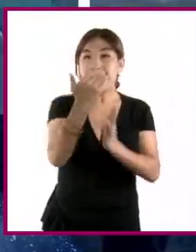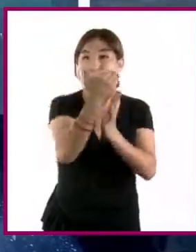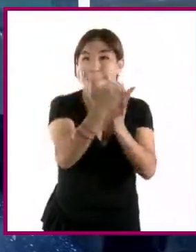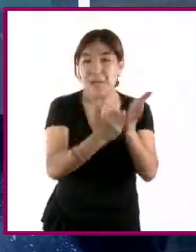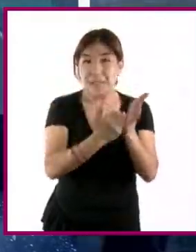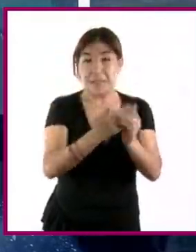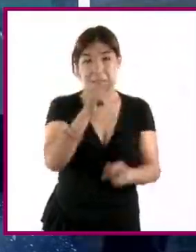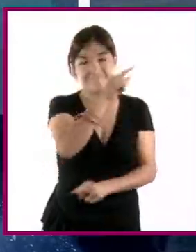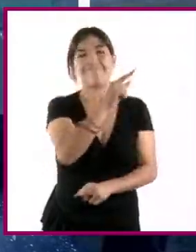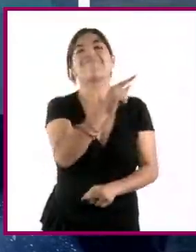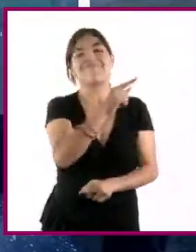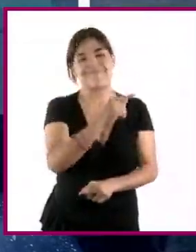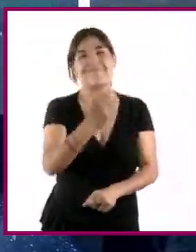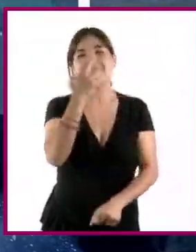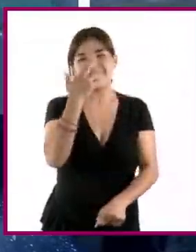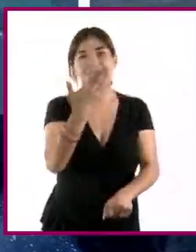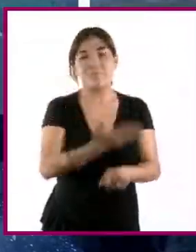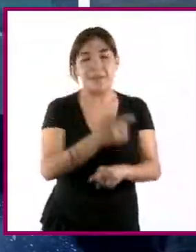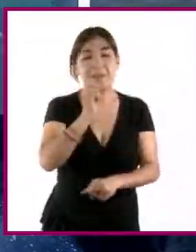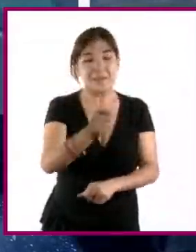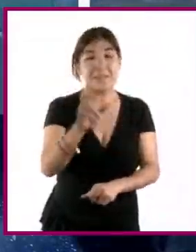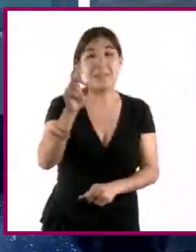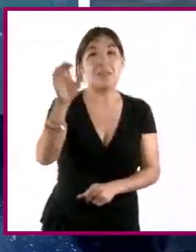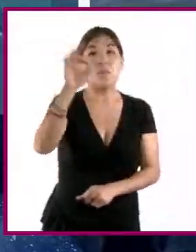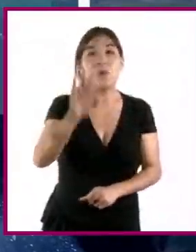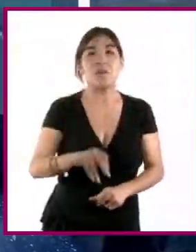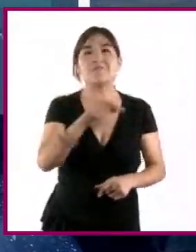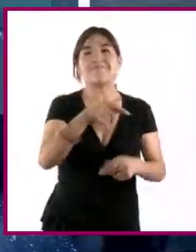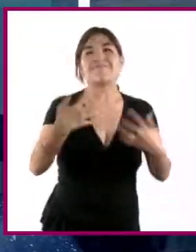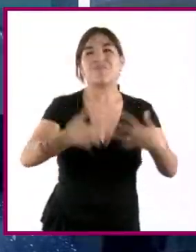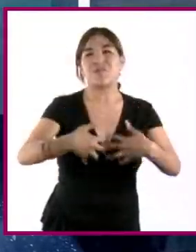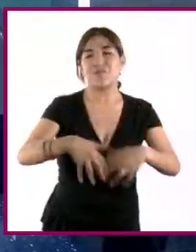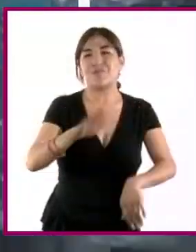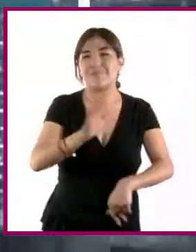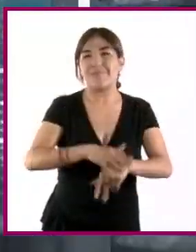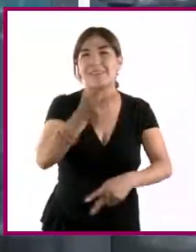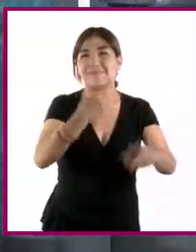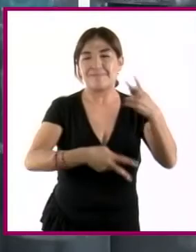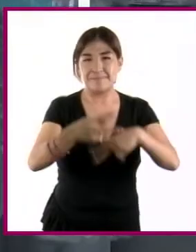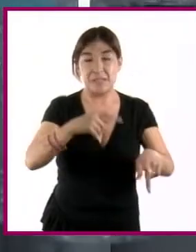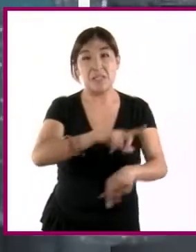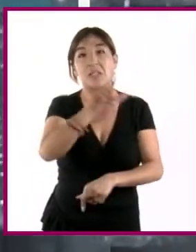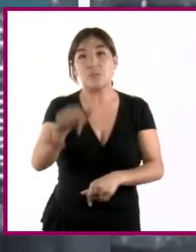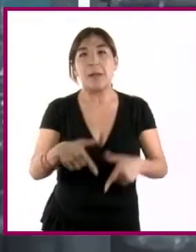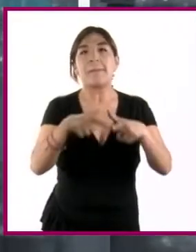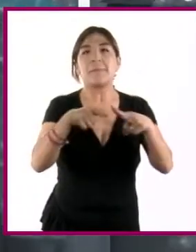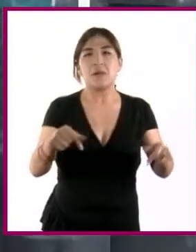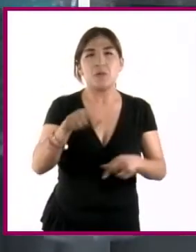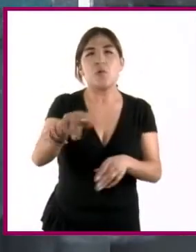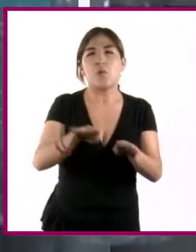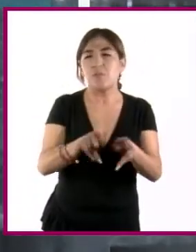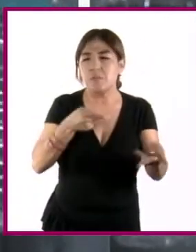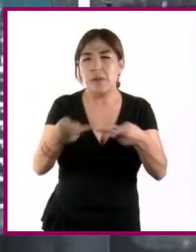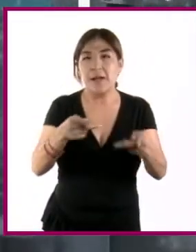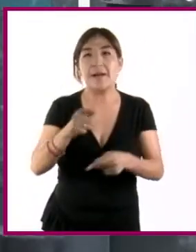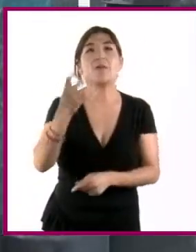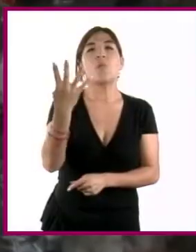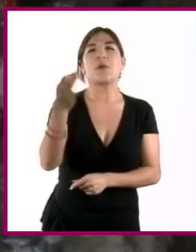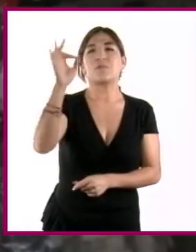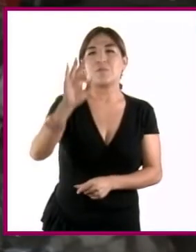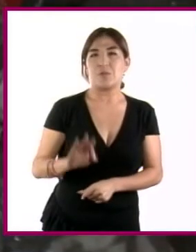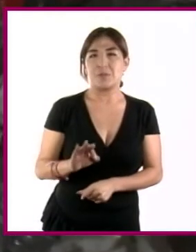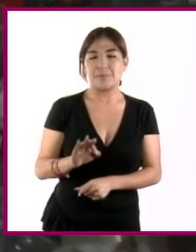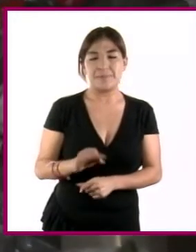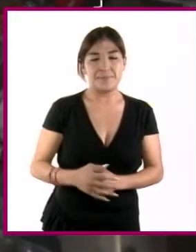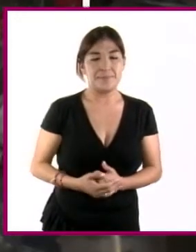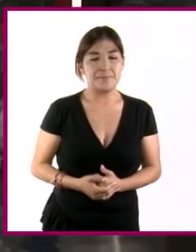es responsable del 30% de la producción de este material. Japón manufactura el 4%. En